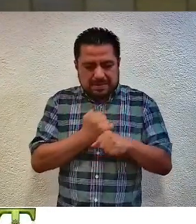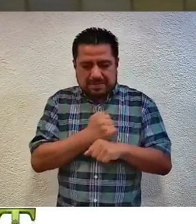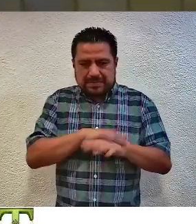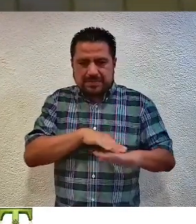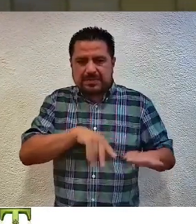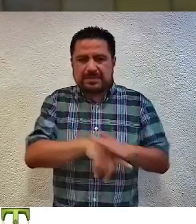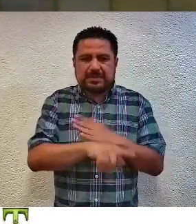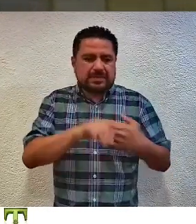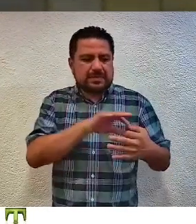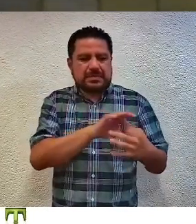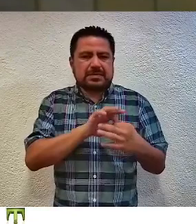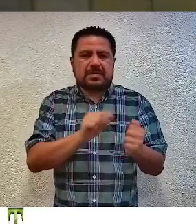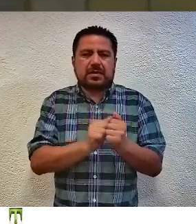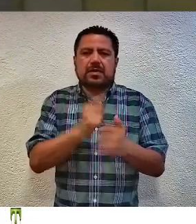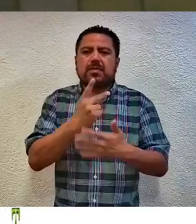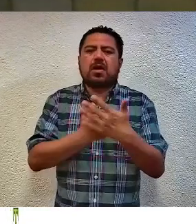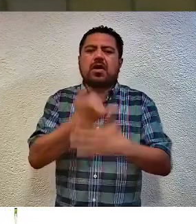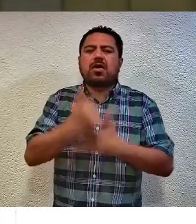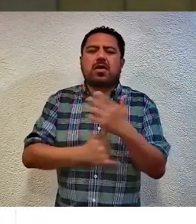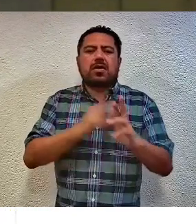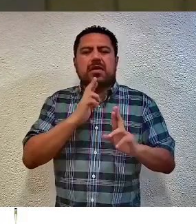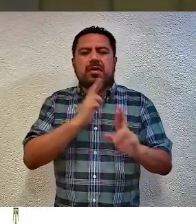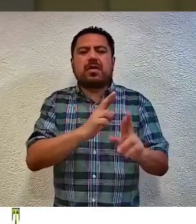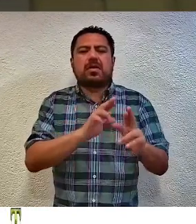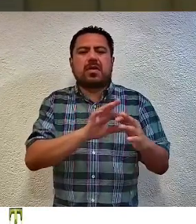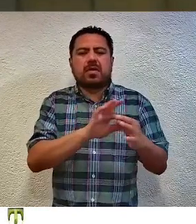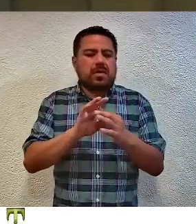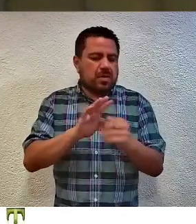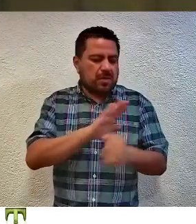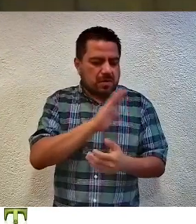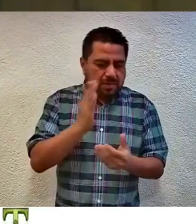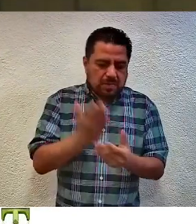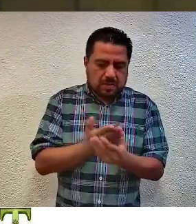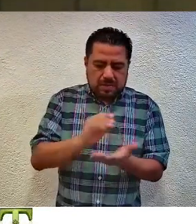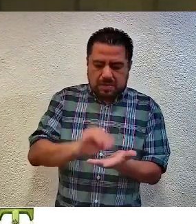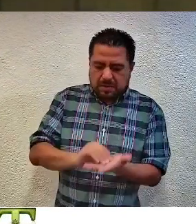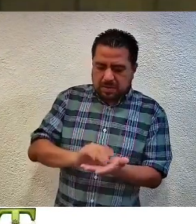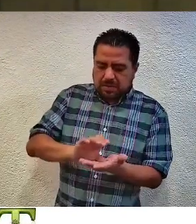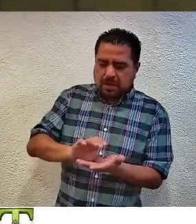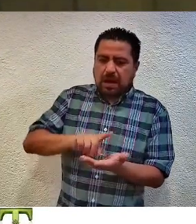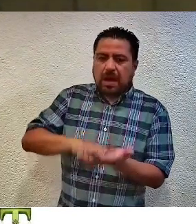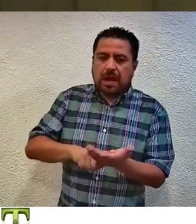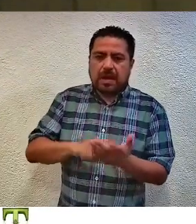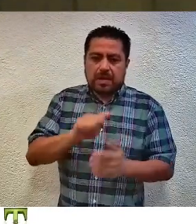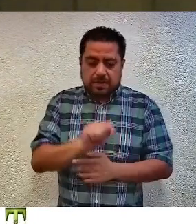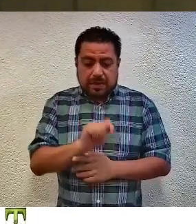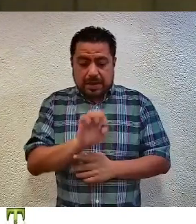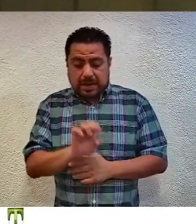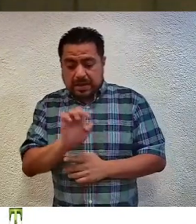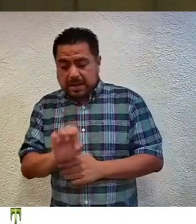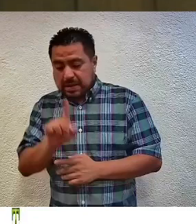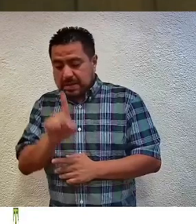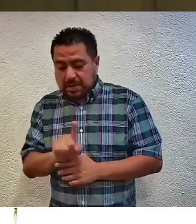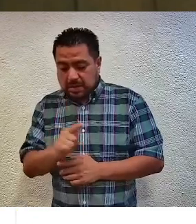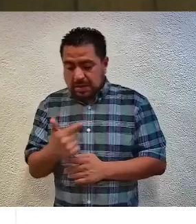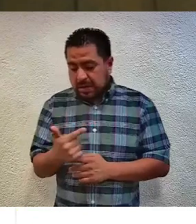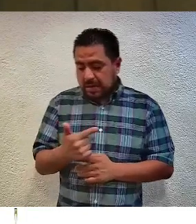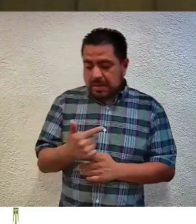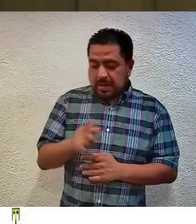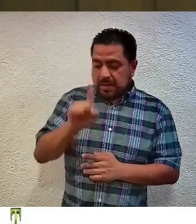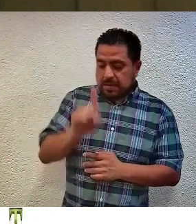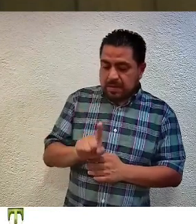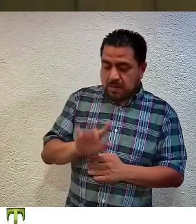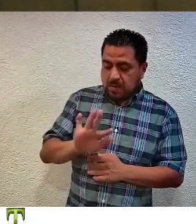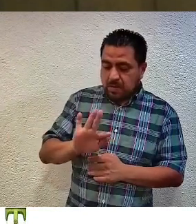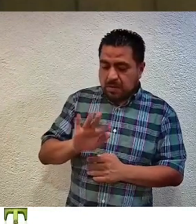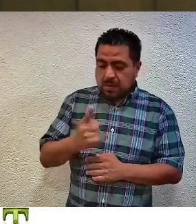resolver corresponde a un proyecto de resolución relativo al expediente identificado con la clave TEE, diagonal G, diagonal